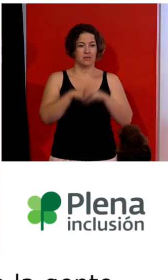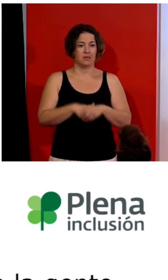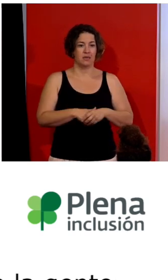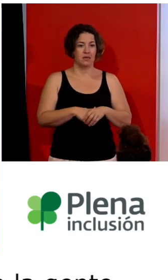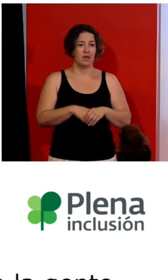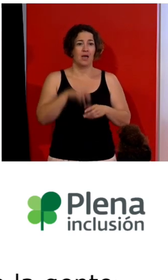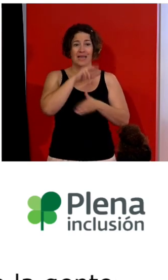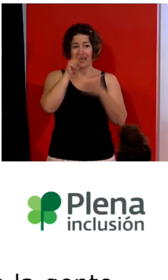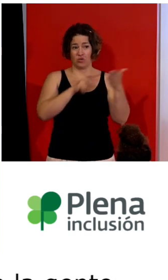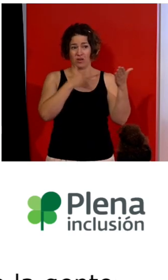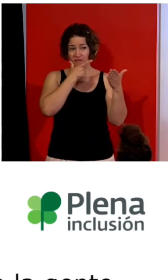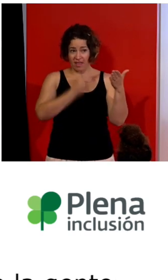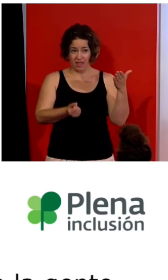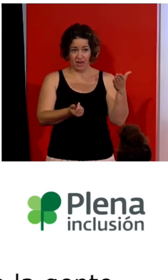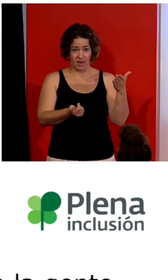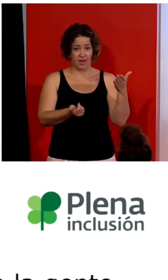lectura fácil,